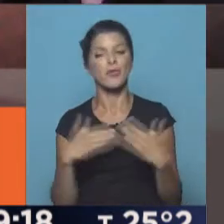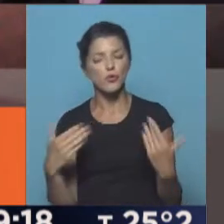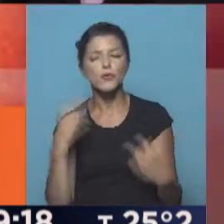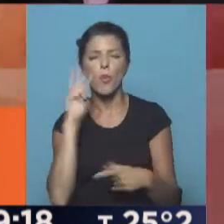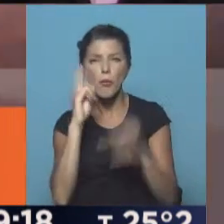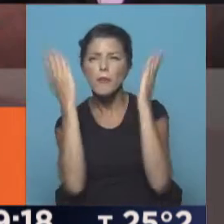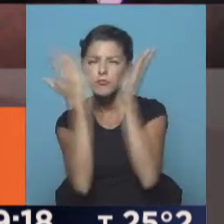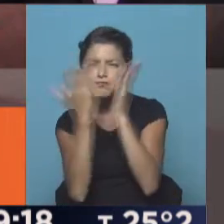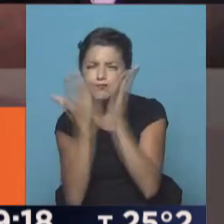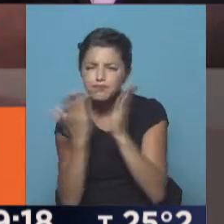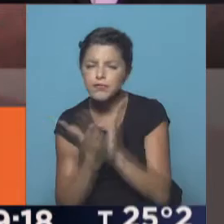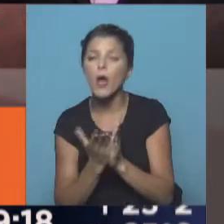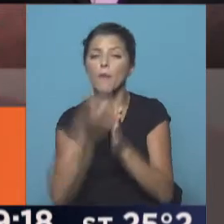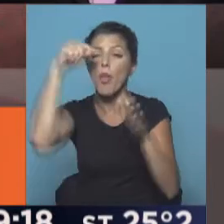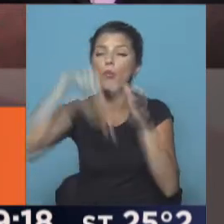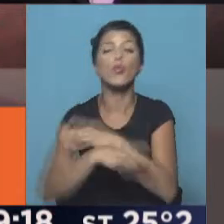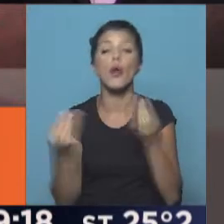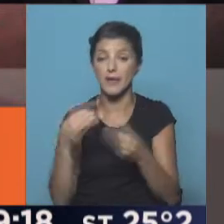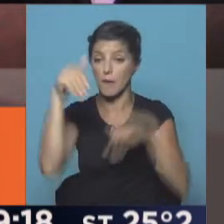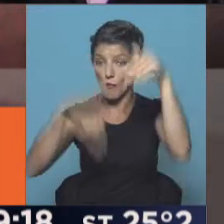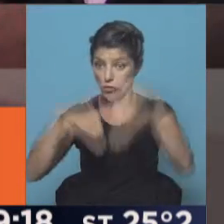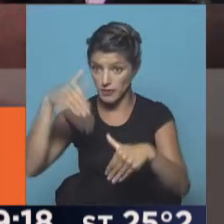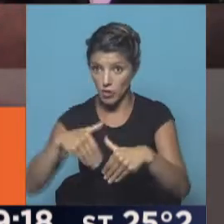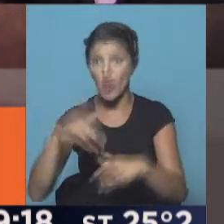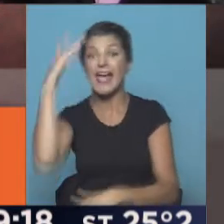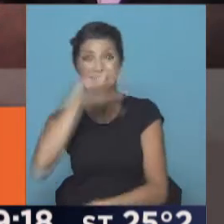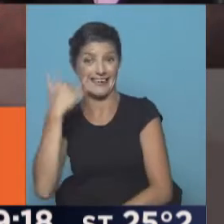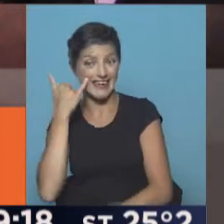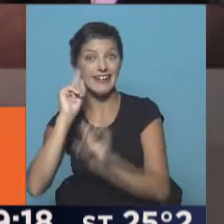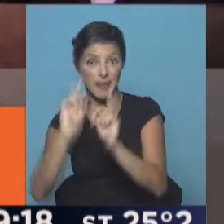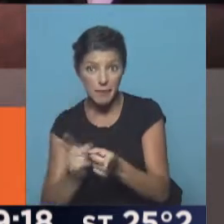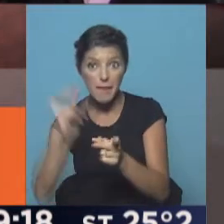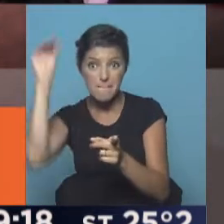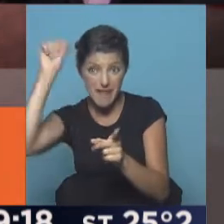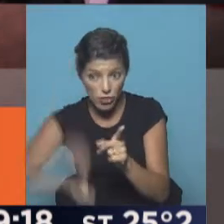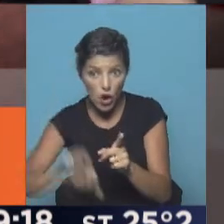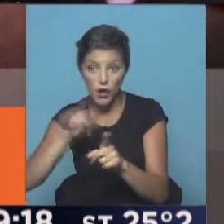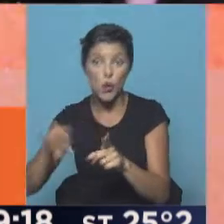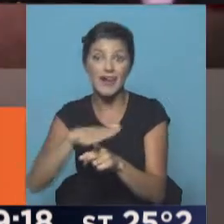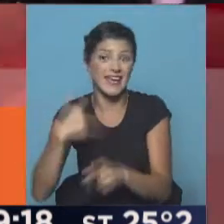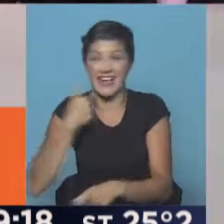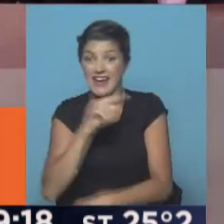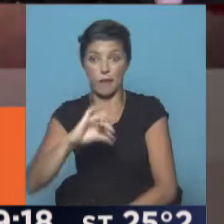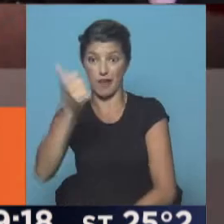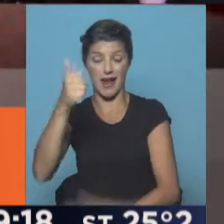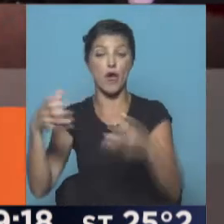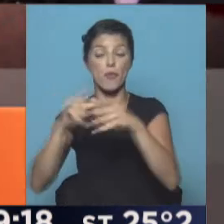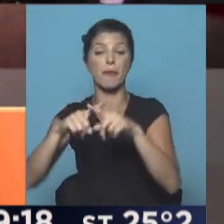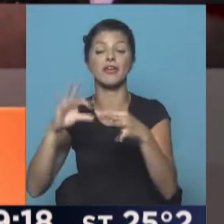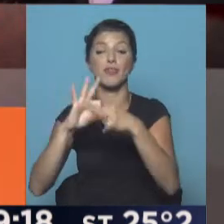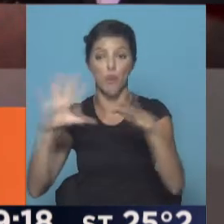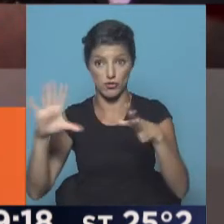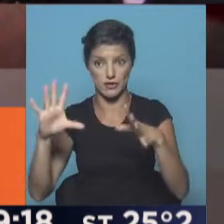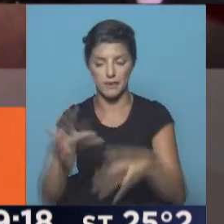precisa de ese voto, Hillary Clinton también perdió en los lugares donde se suponía que no debía perder. Hillary Clinton ganó en zonas urbanas